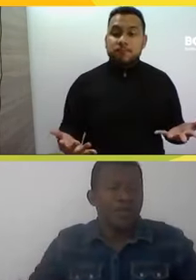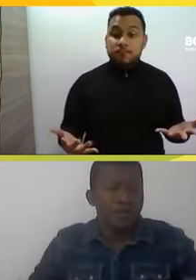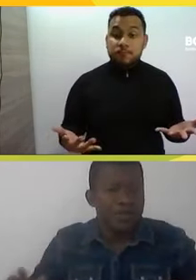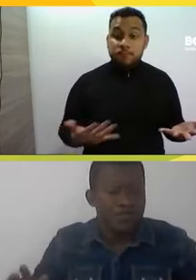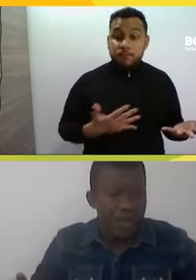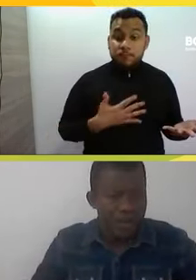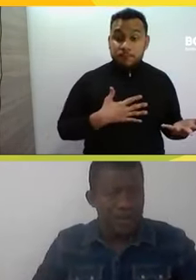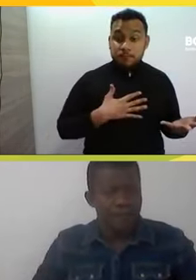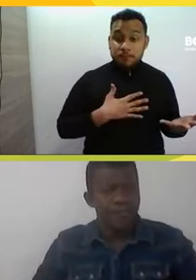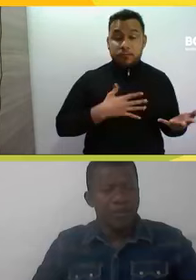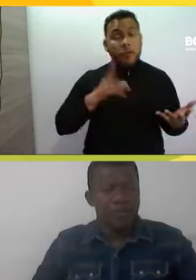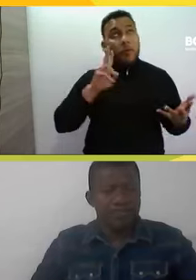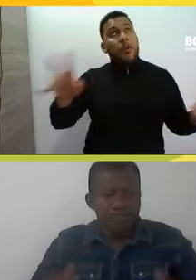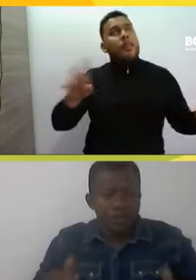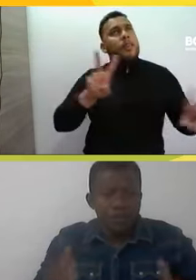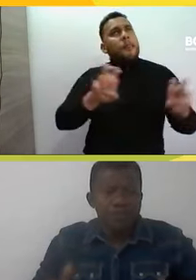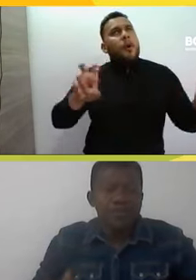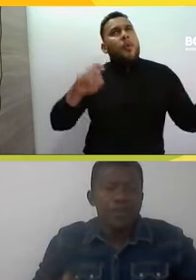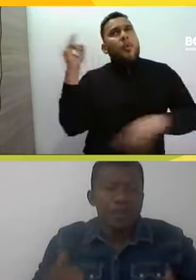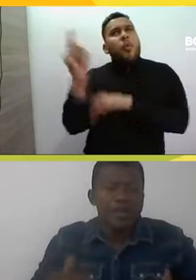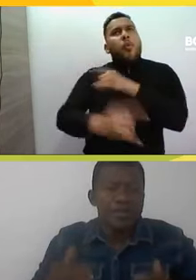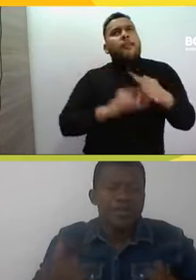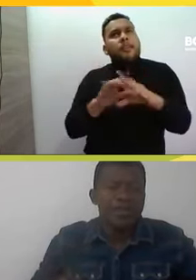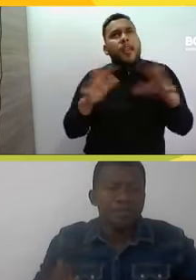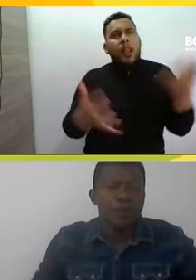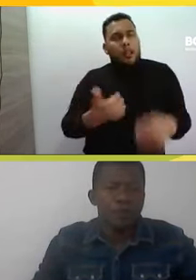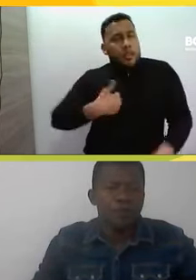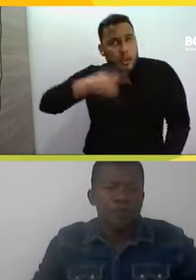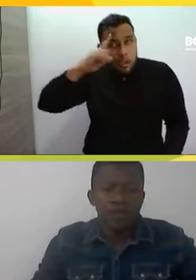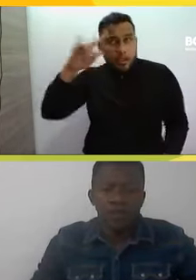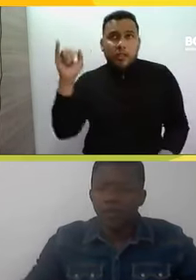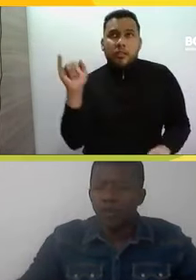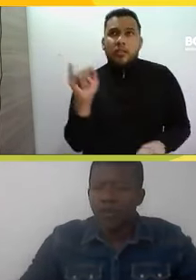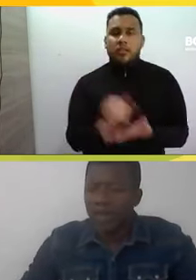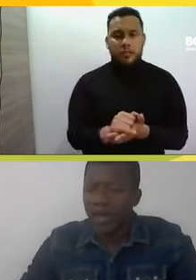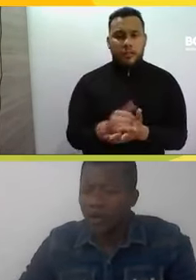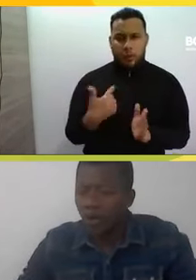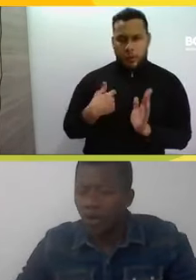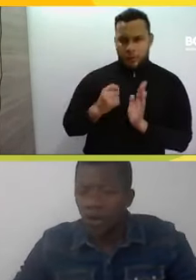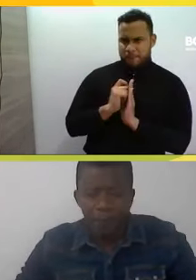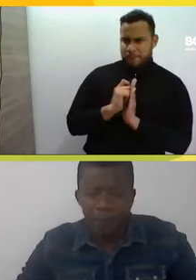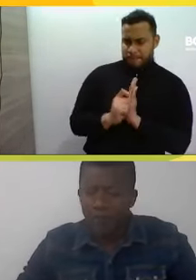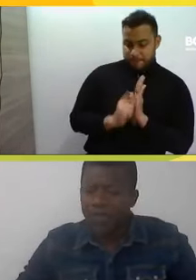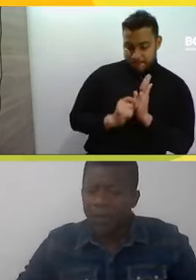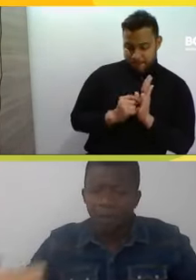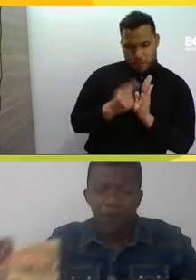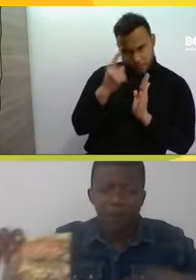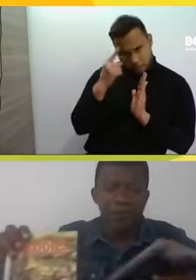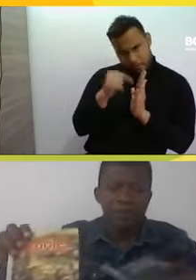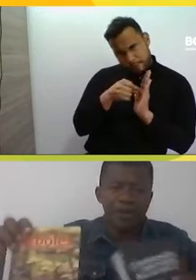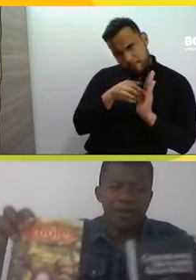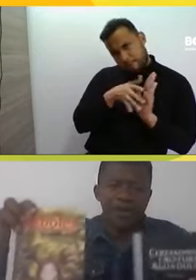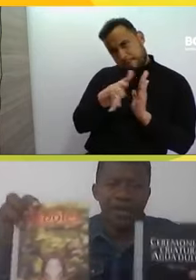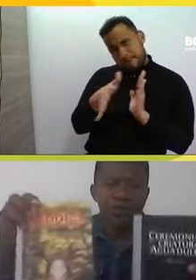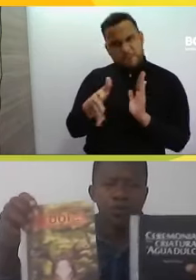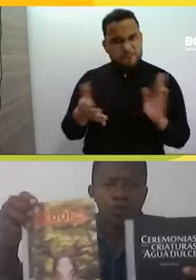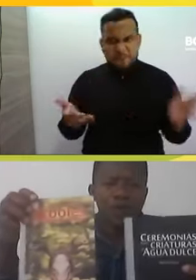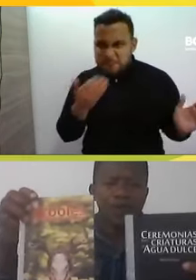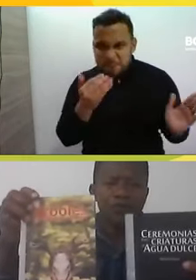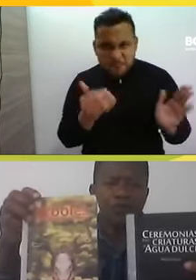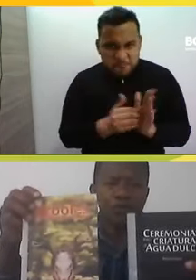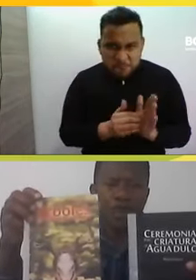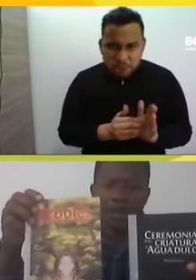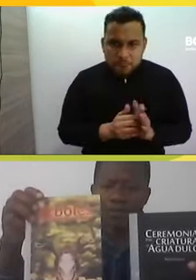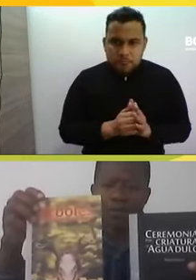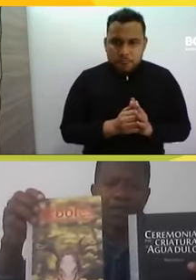mirada universal. Es decir, yo escribo creyendo que lo que hago, por ejemplo, en alguna